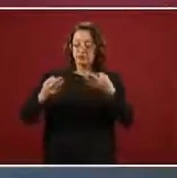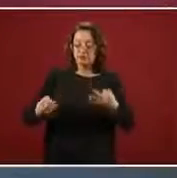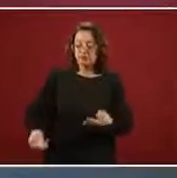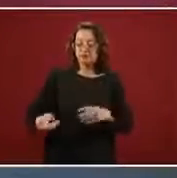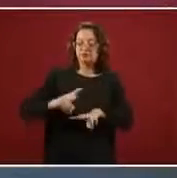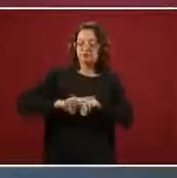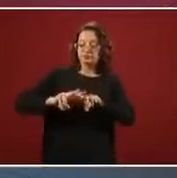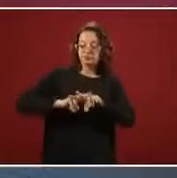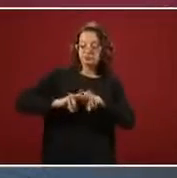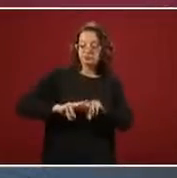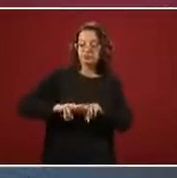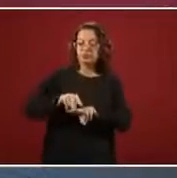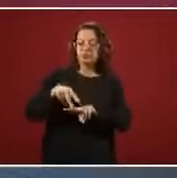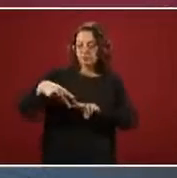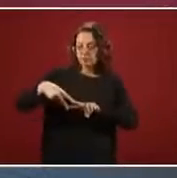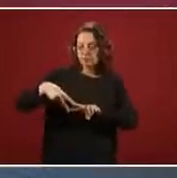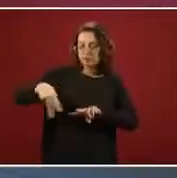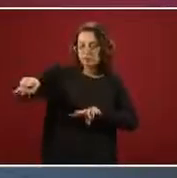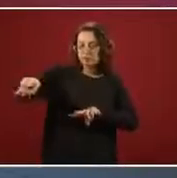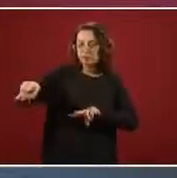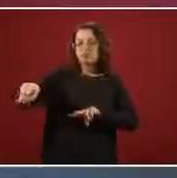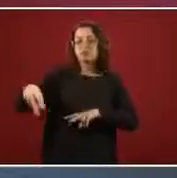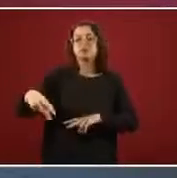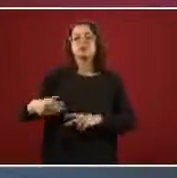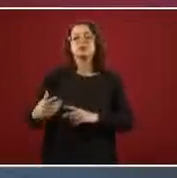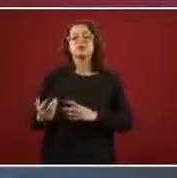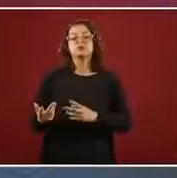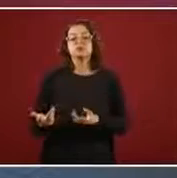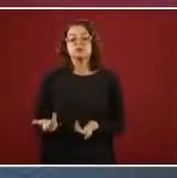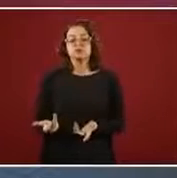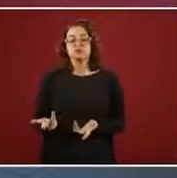que es, desde luego, vía